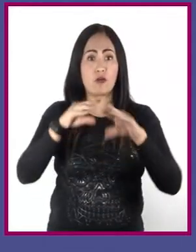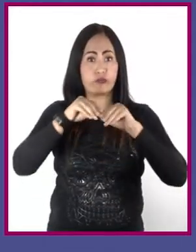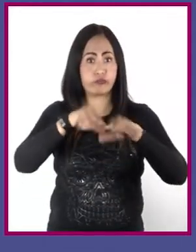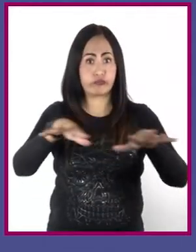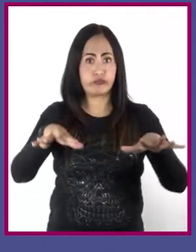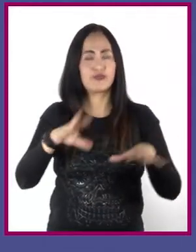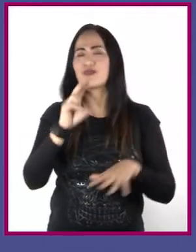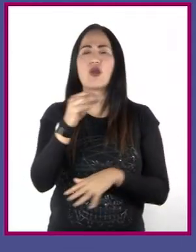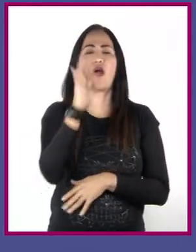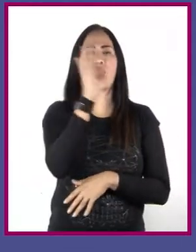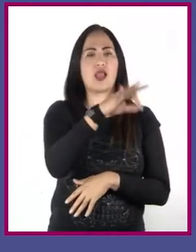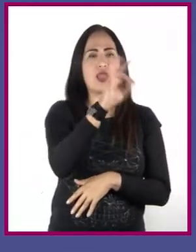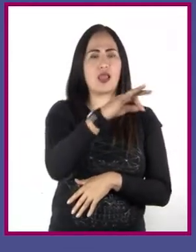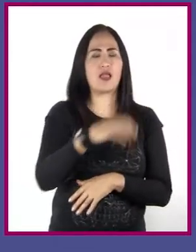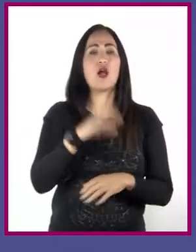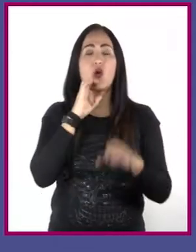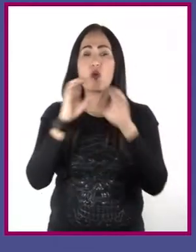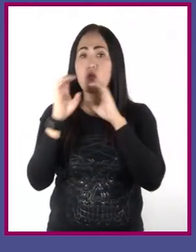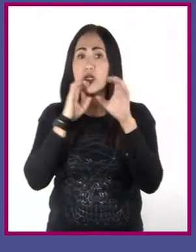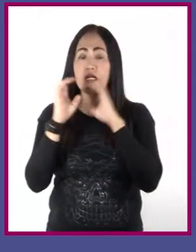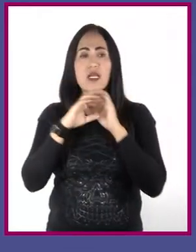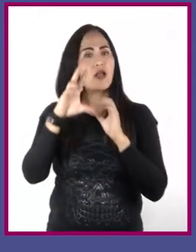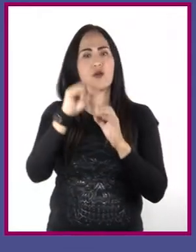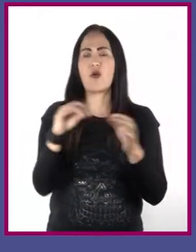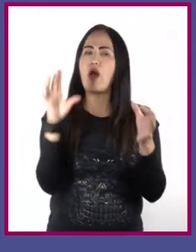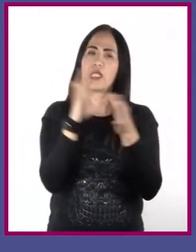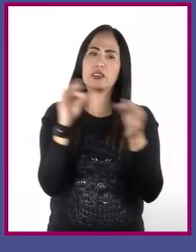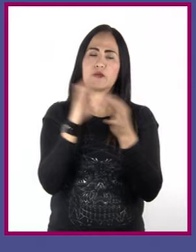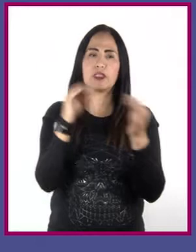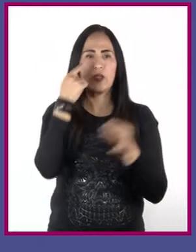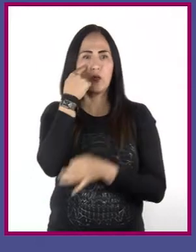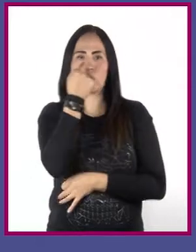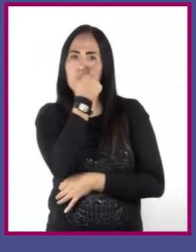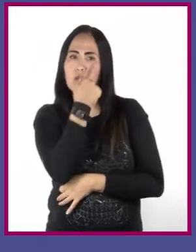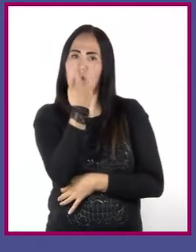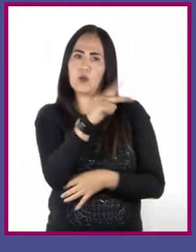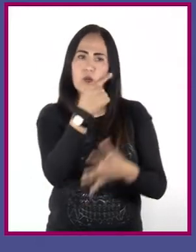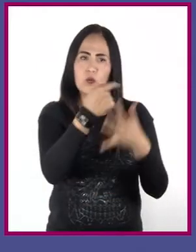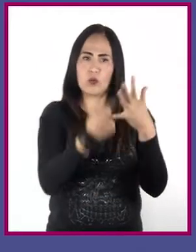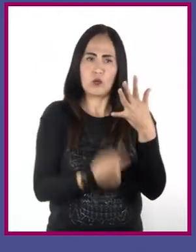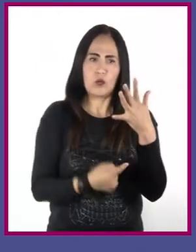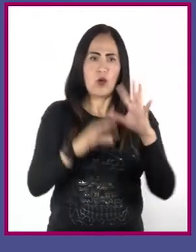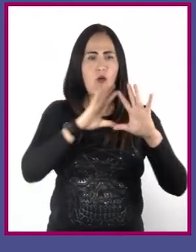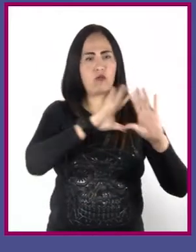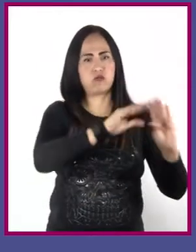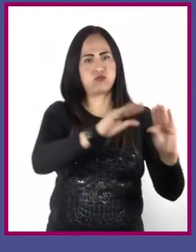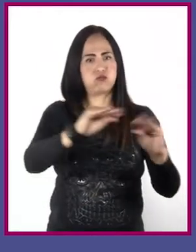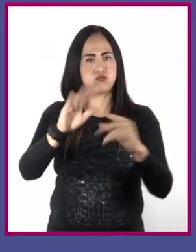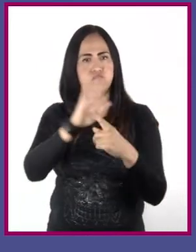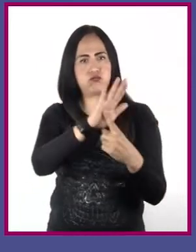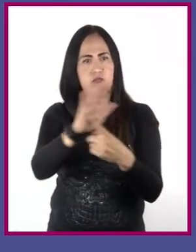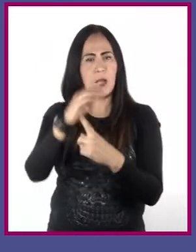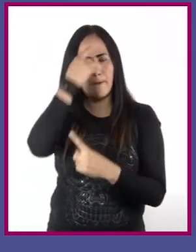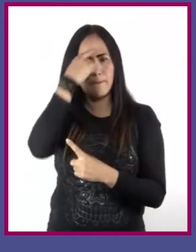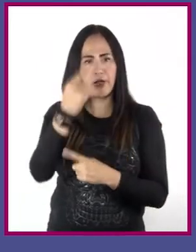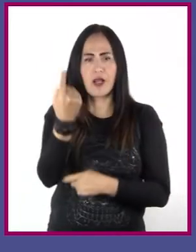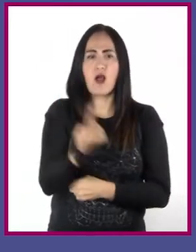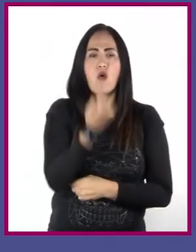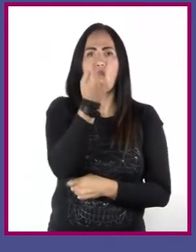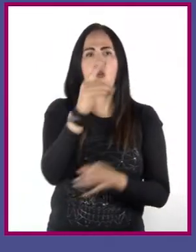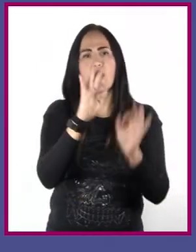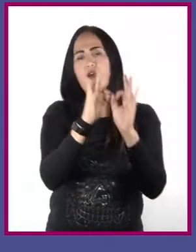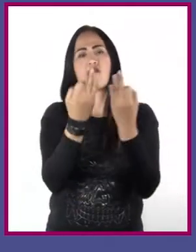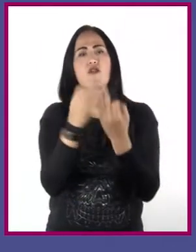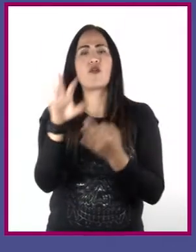persuadir, no comunicar, sino argumentar un punto de vista determinado para ofrecer una alternativa concreta